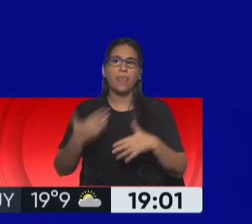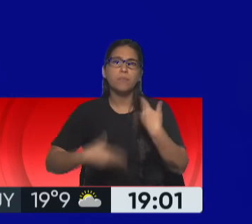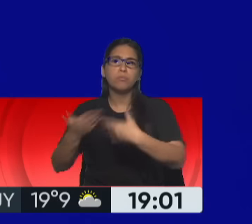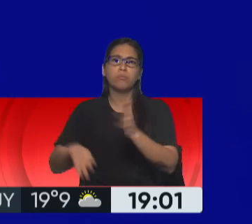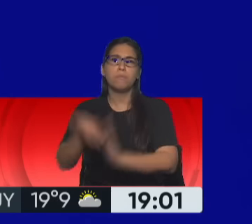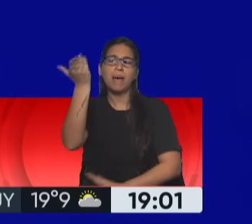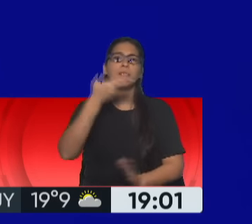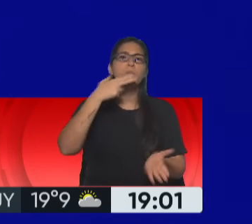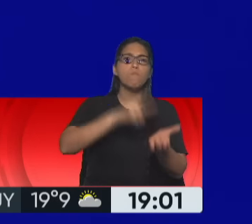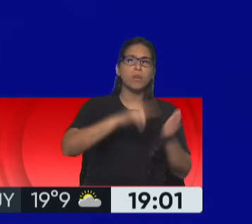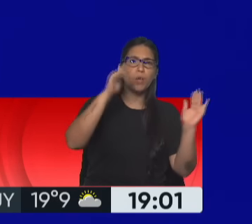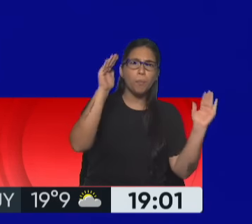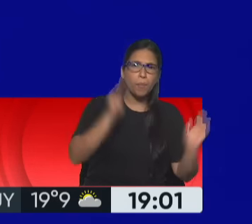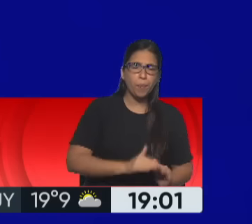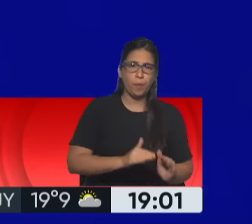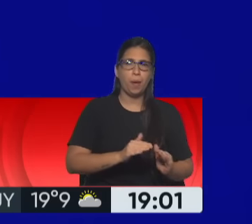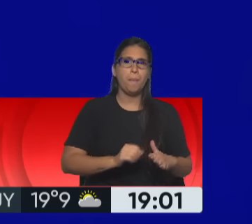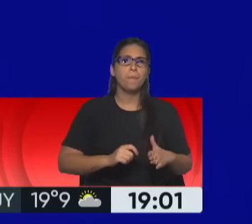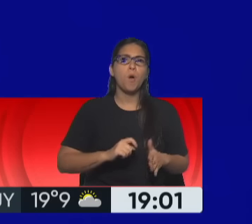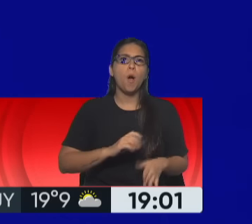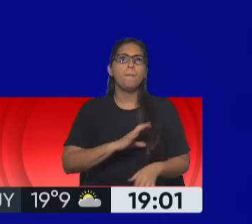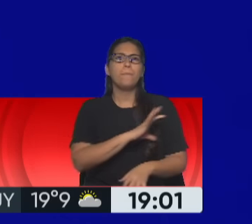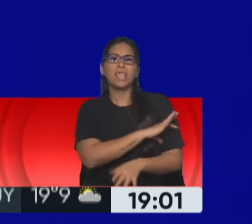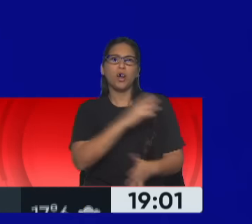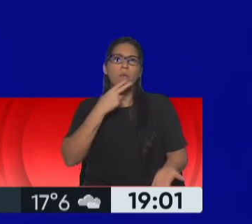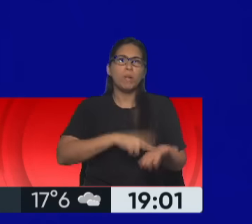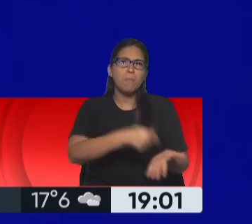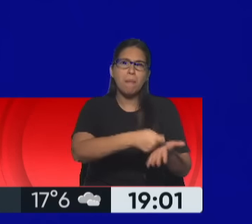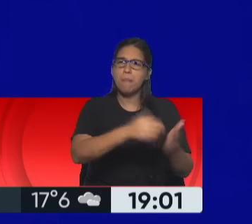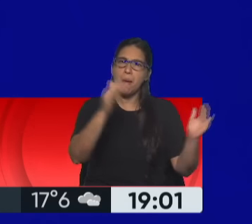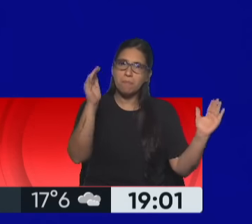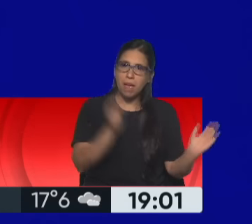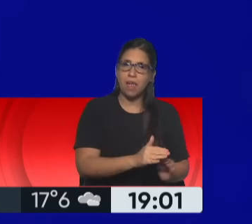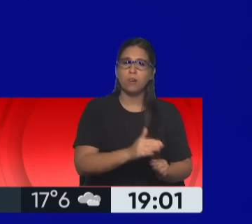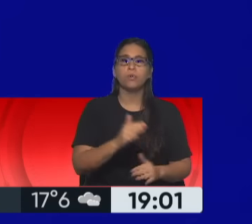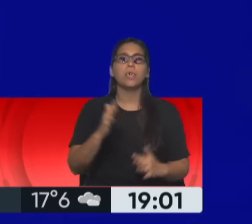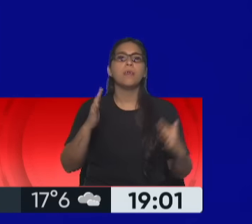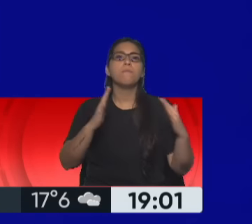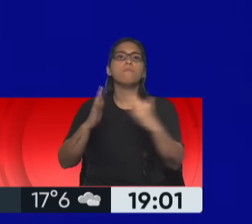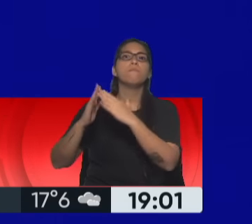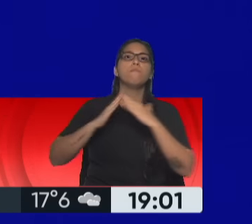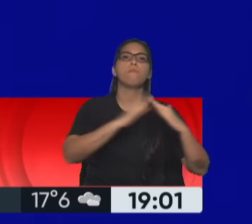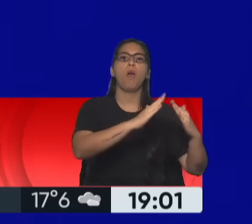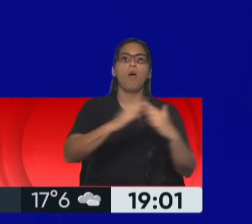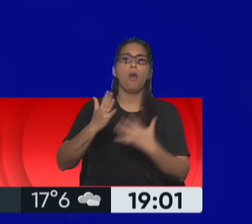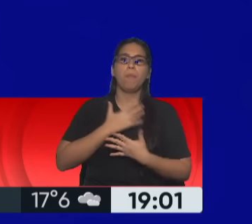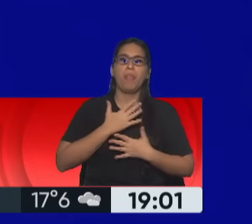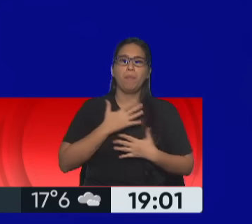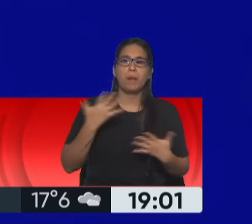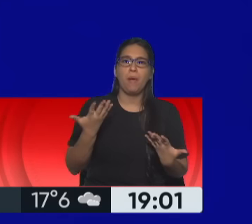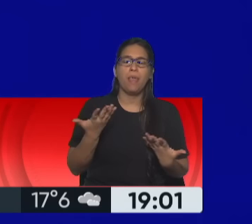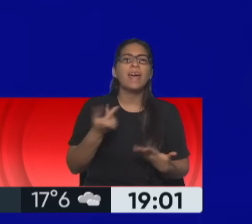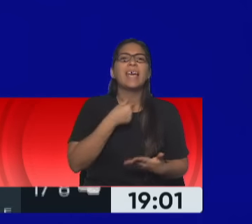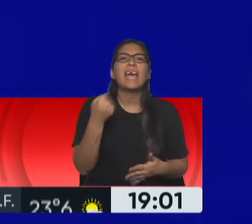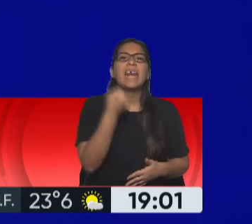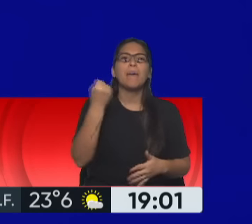impositiva, de un respeto, digamos, de la propiedad privada enorme, porque nuestra agenda es ser el país más